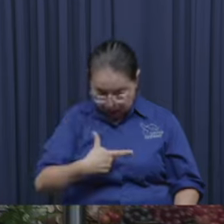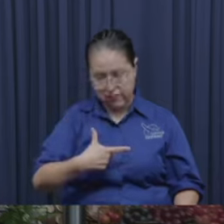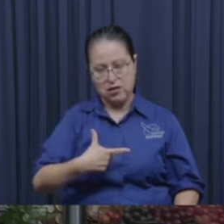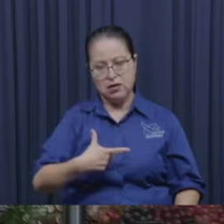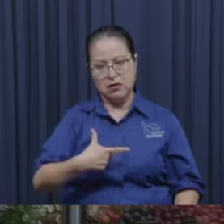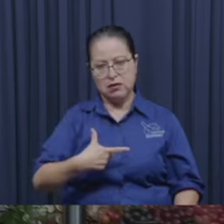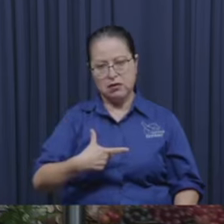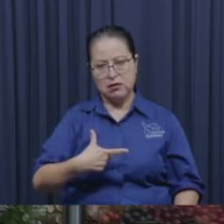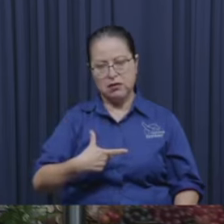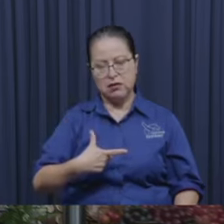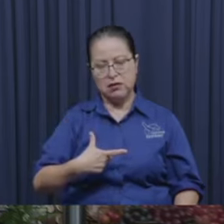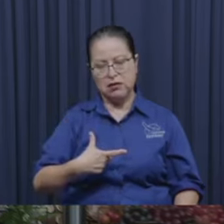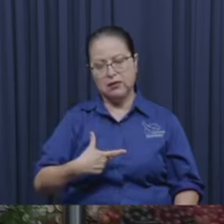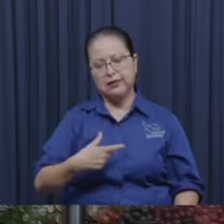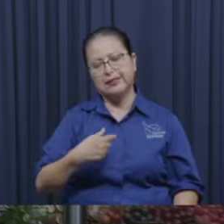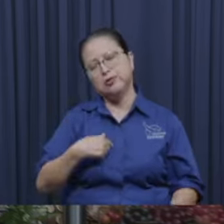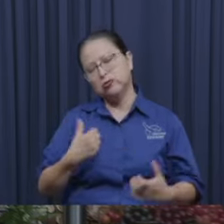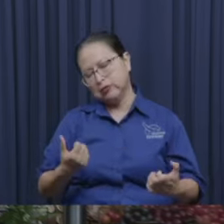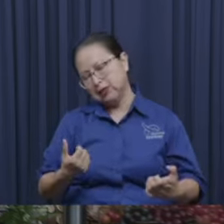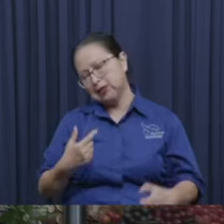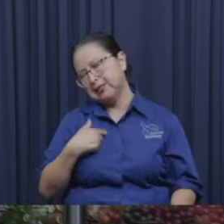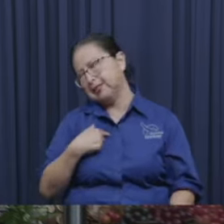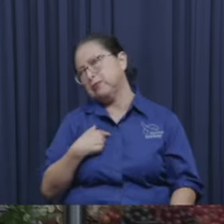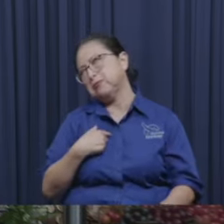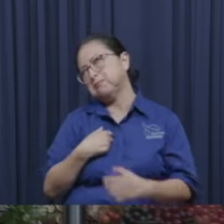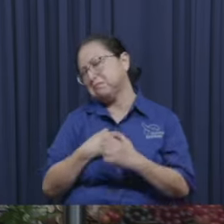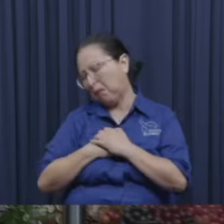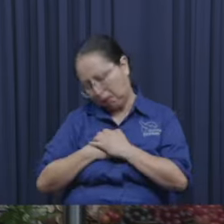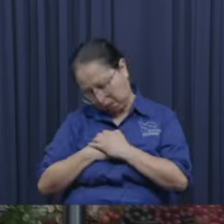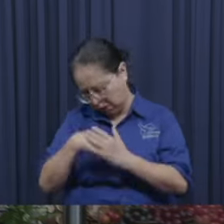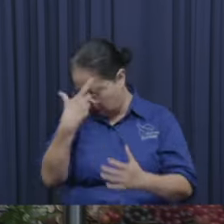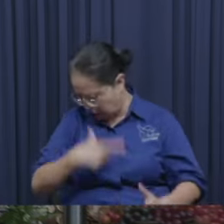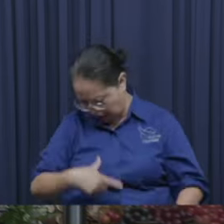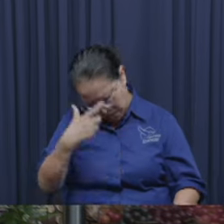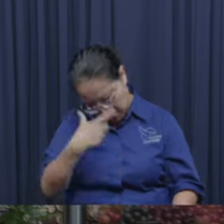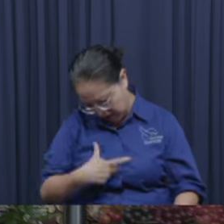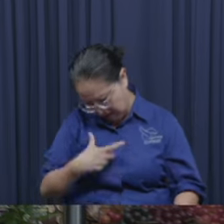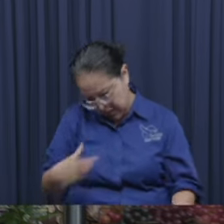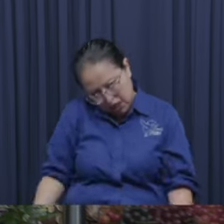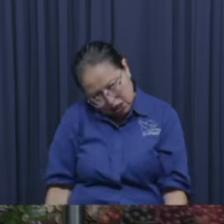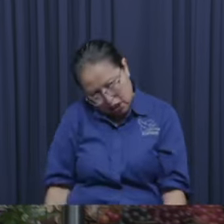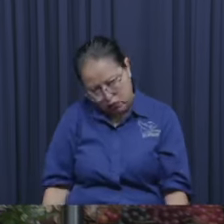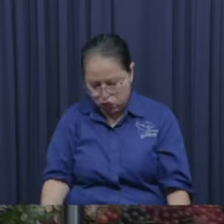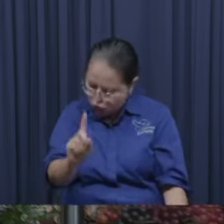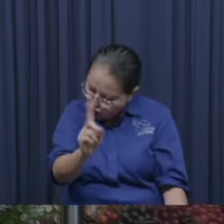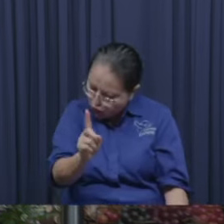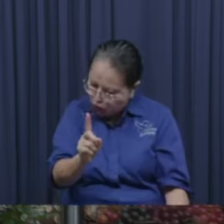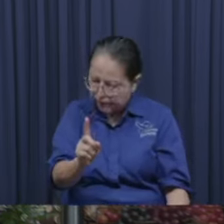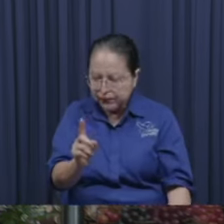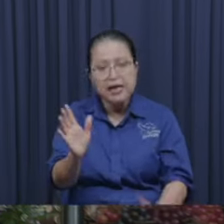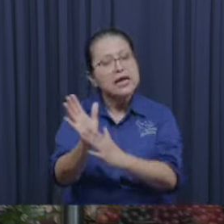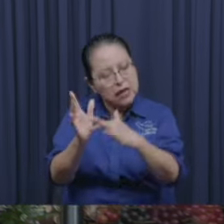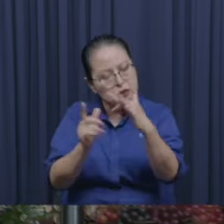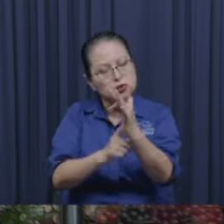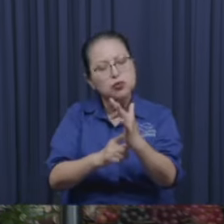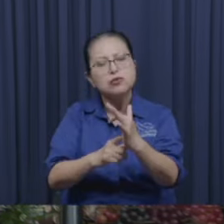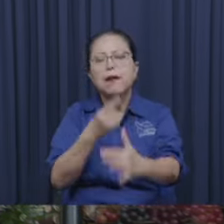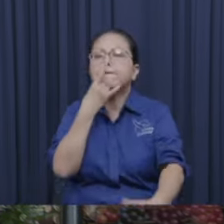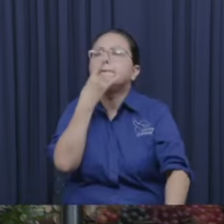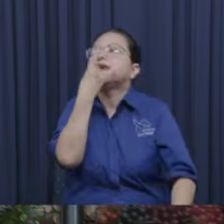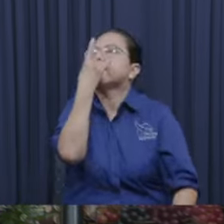culpables podríamos decir ya no hay esperanza para mí pero lo que pasa que en Cristo Sí hay